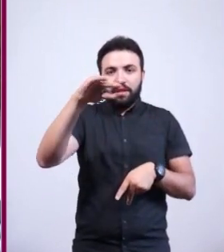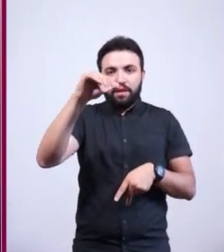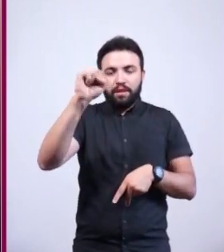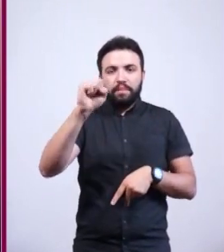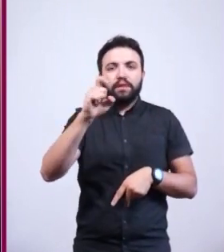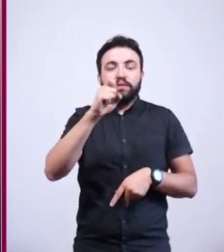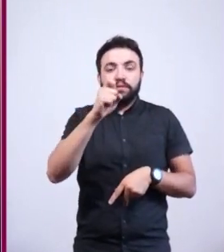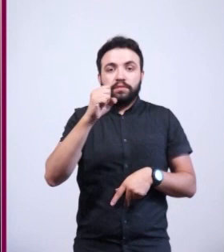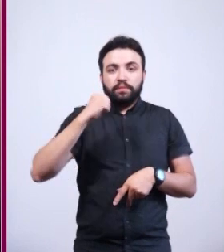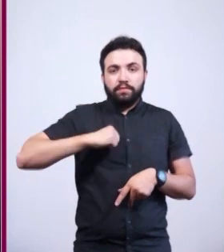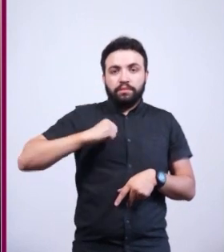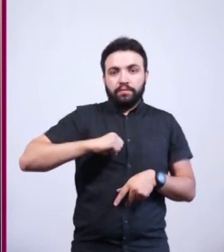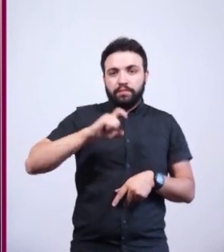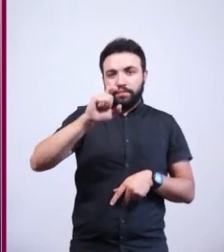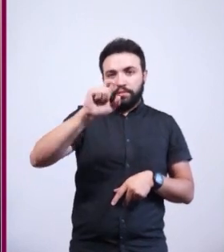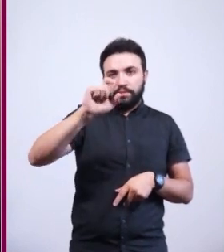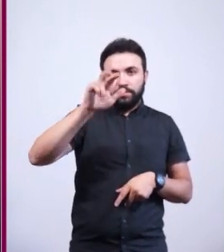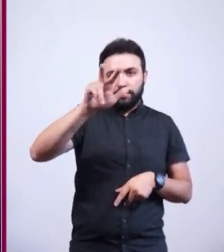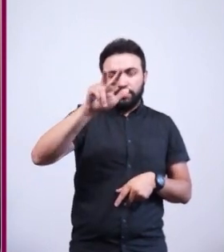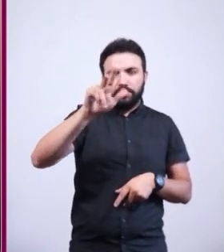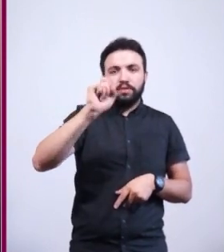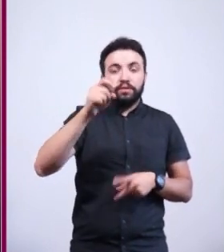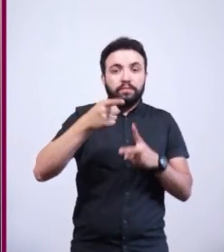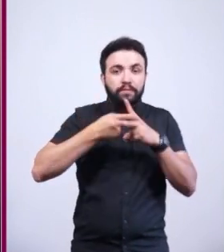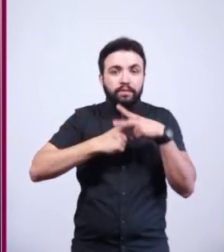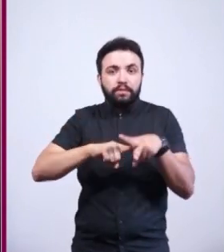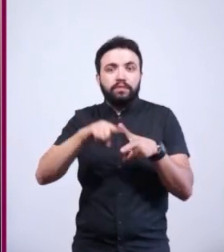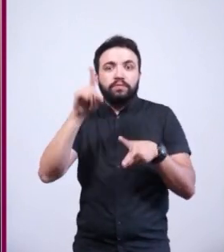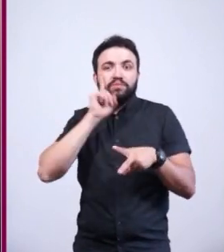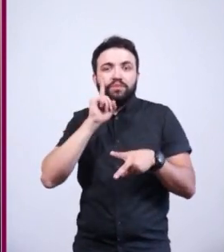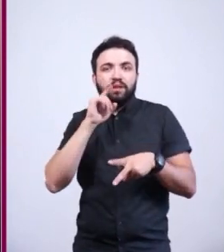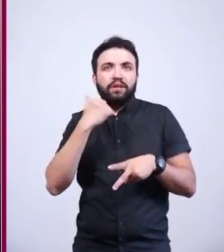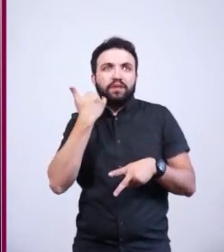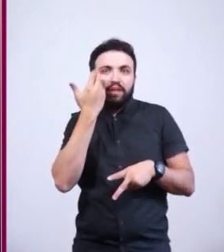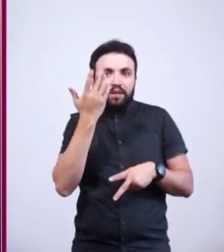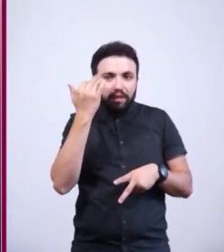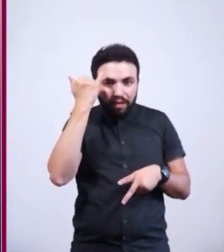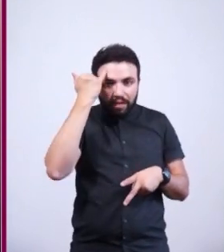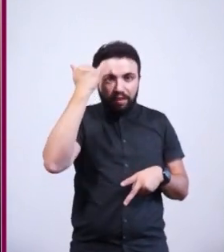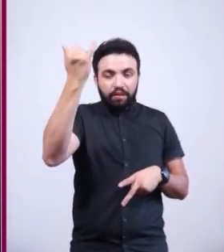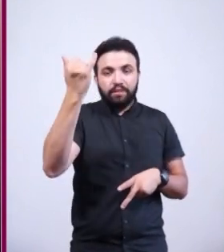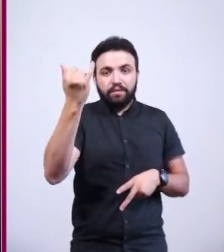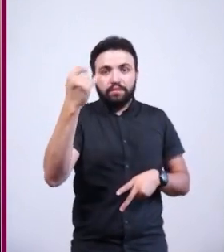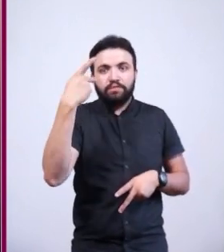siglo XVIII por iniciativa de mujeres. Entonces, era por una iniciativa ciudadana y además